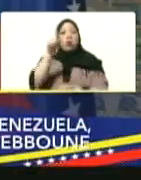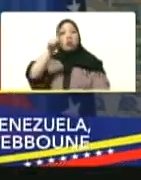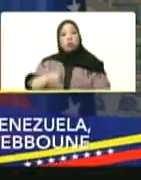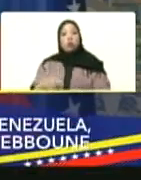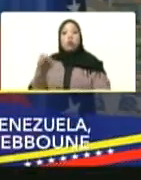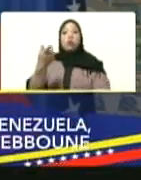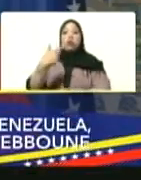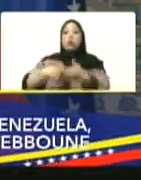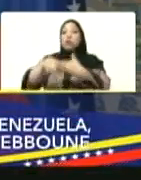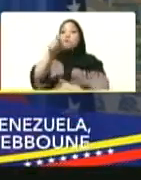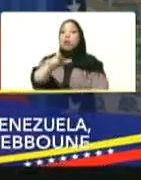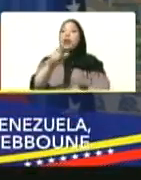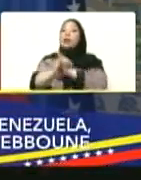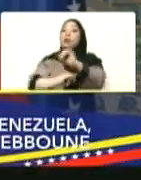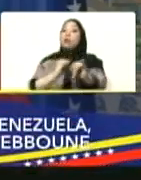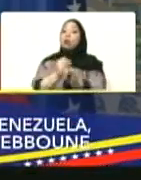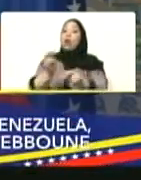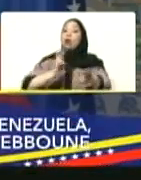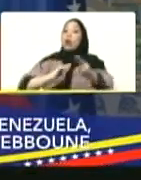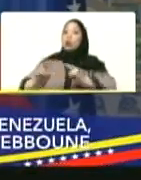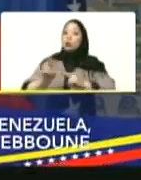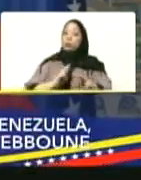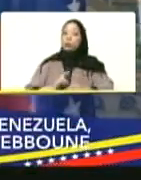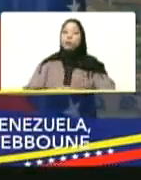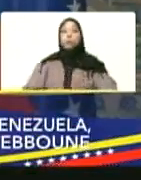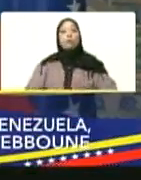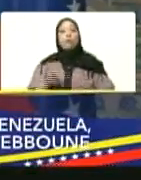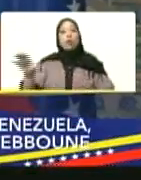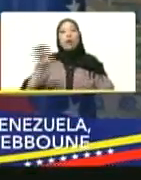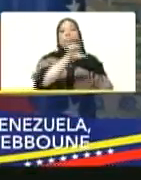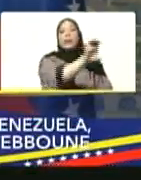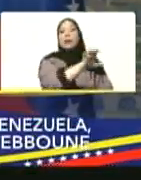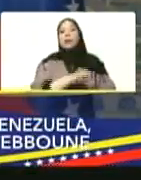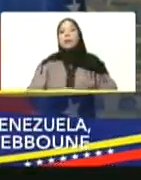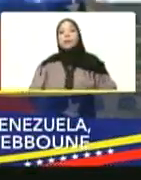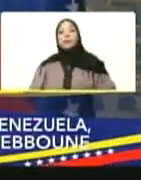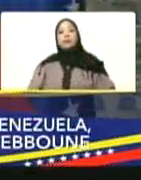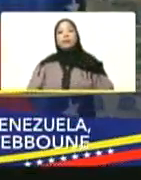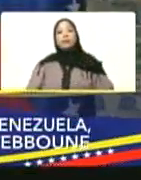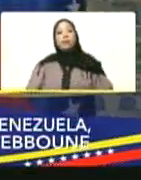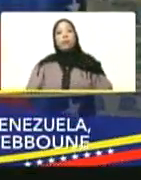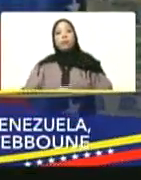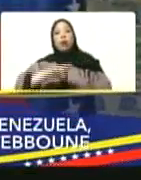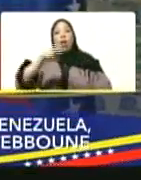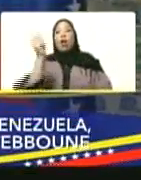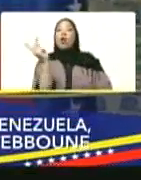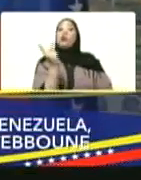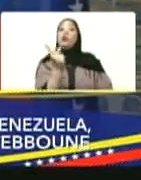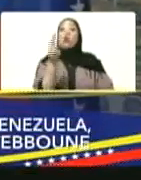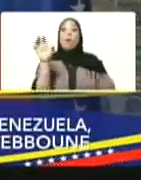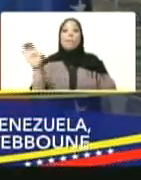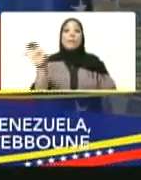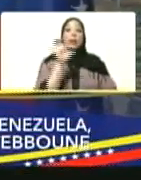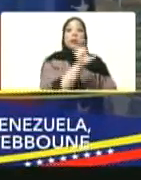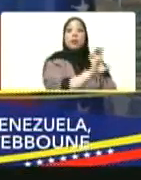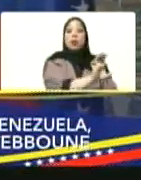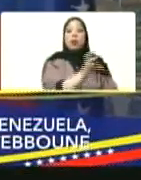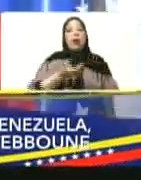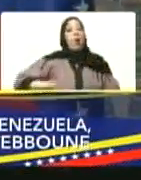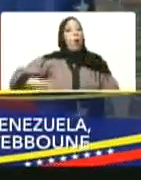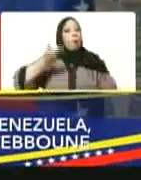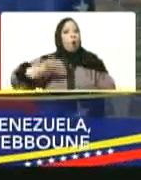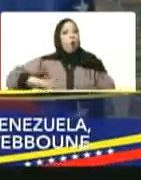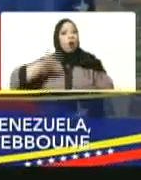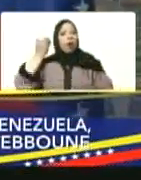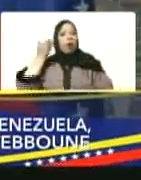les rapports entre nos deux pays. Y puedo decir que nuestros dos países, que son dos